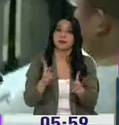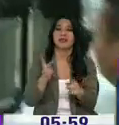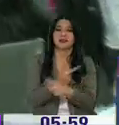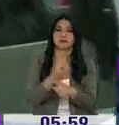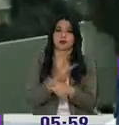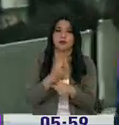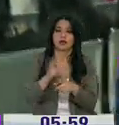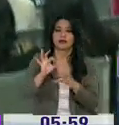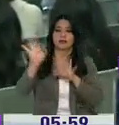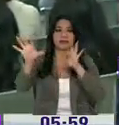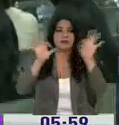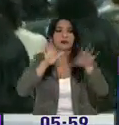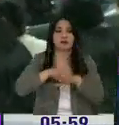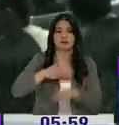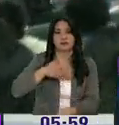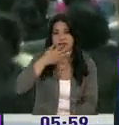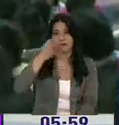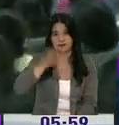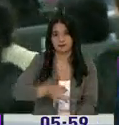del COVID-19.